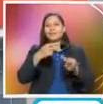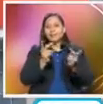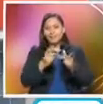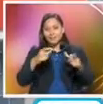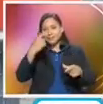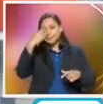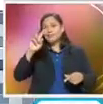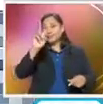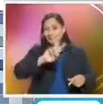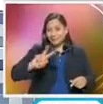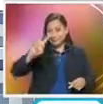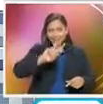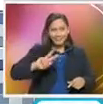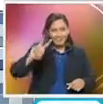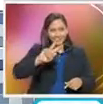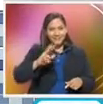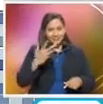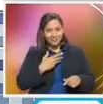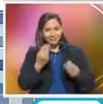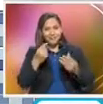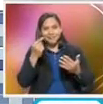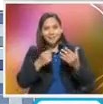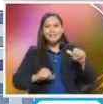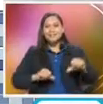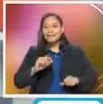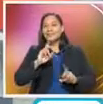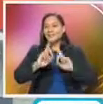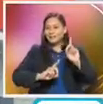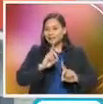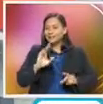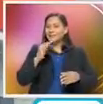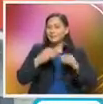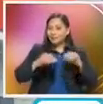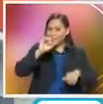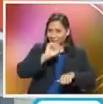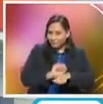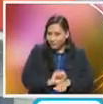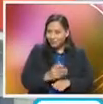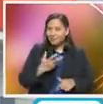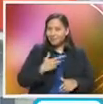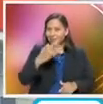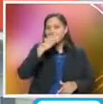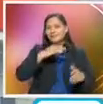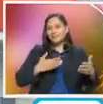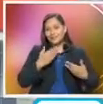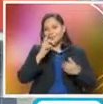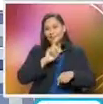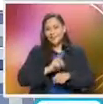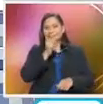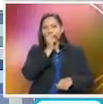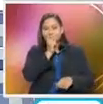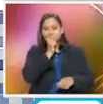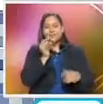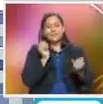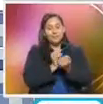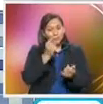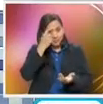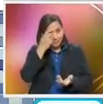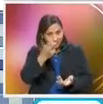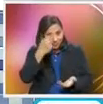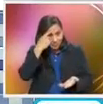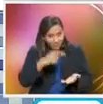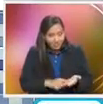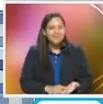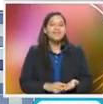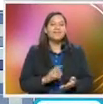para este viernes, porque hay muchas actividades deportivas este Sí, fin de semana. sí. Está la celebración del Día del Padre y esto creo que